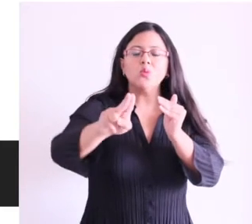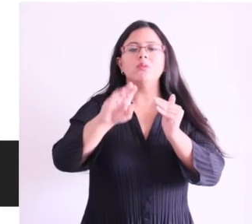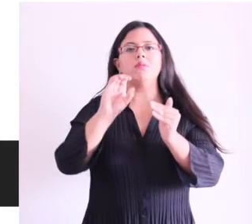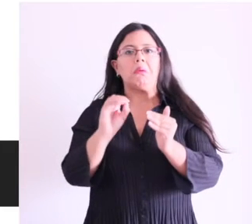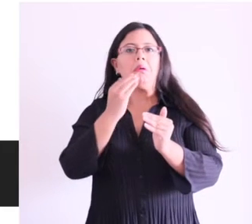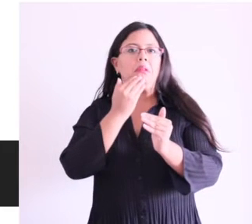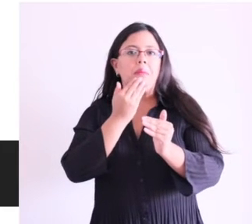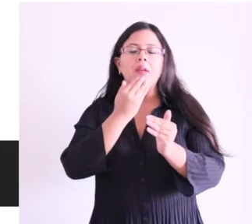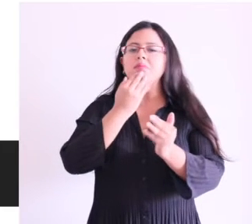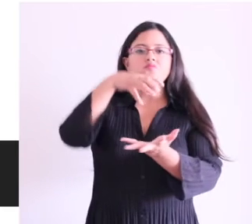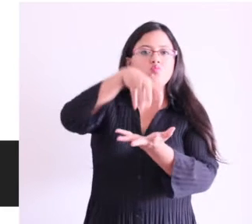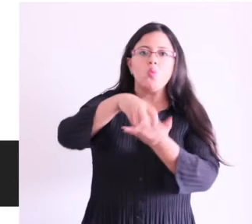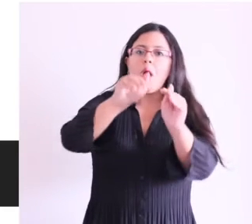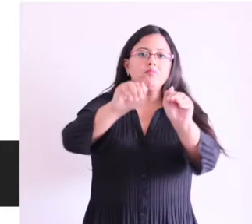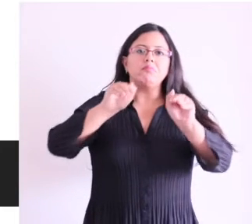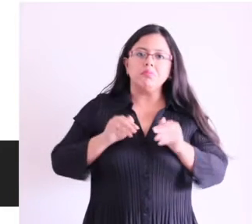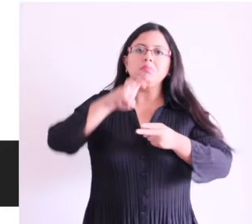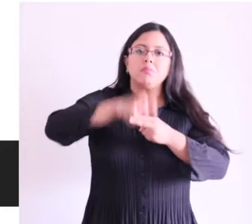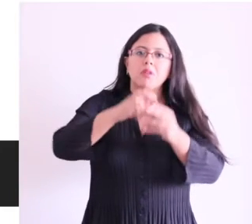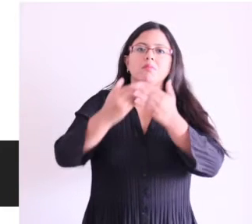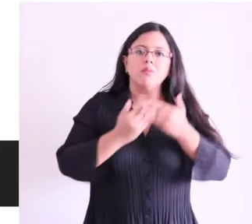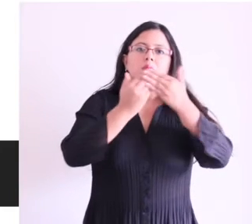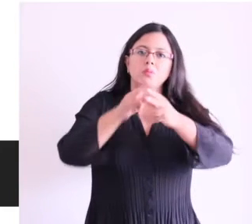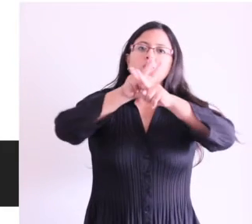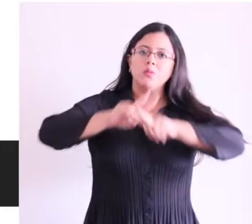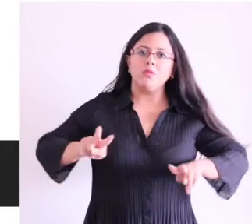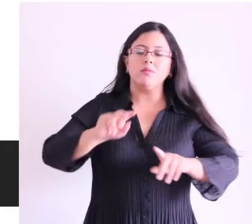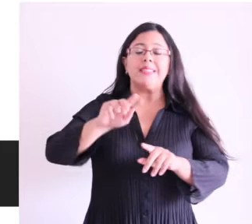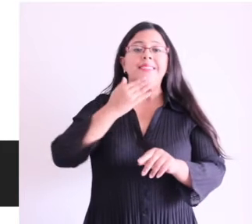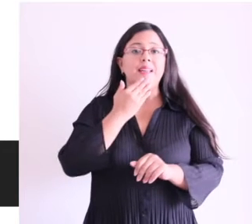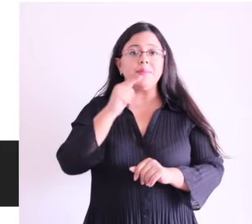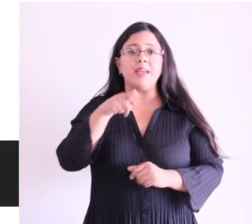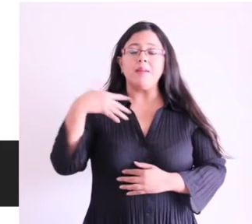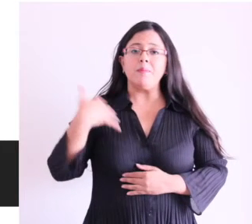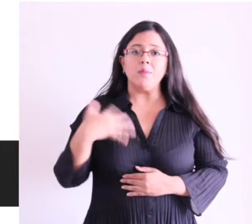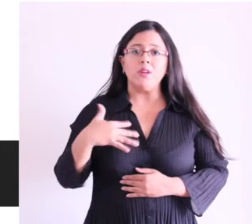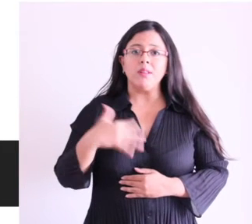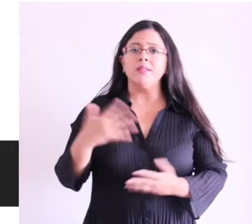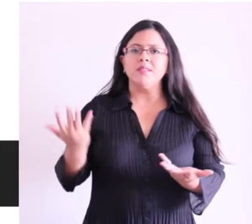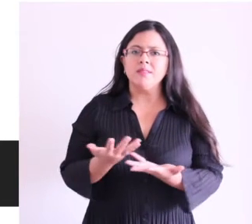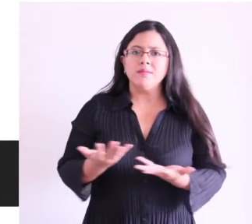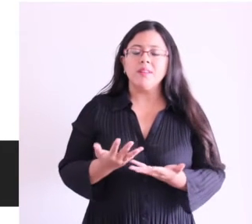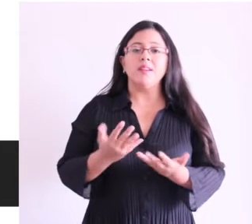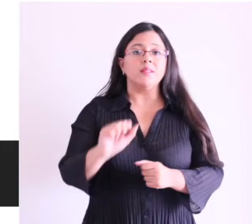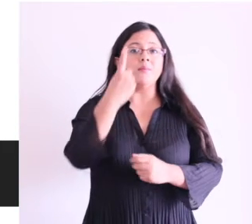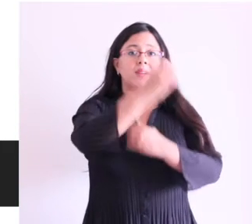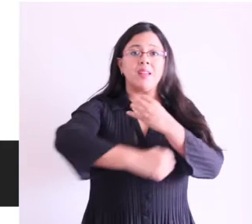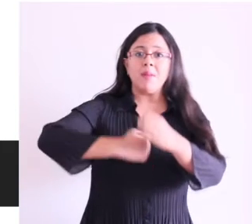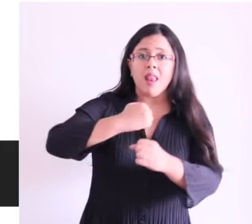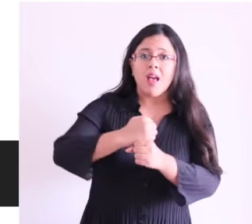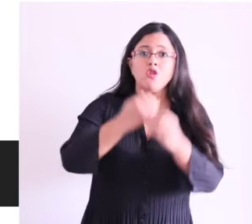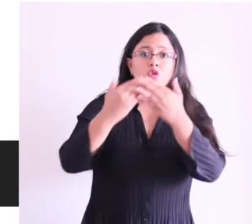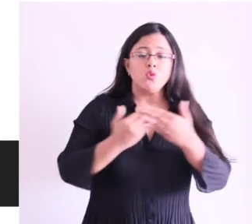otro lugar en donde te sientas cómodo para poder estudiar. Además, es súper importante que en el primer año ustedes